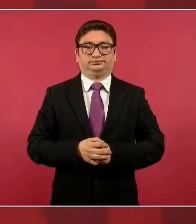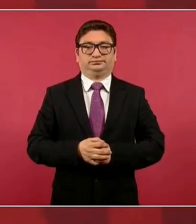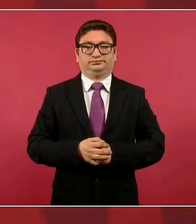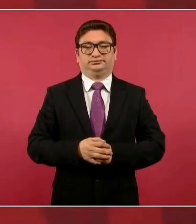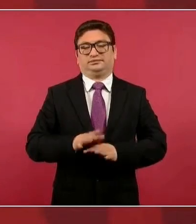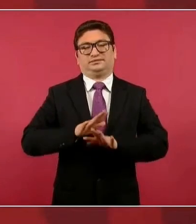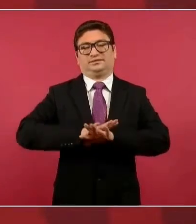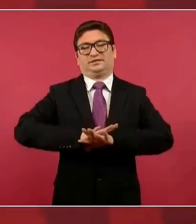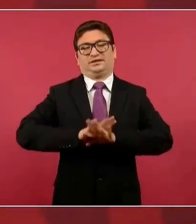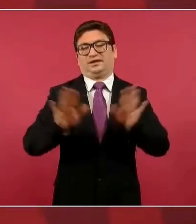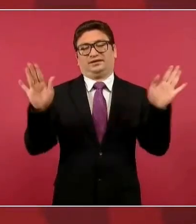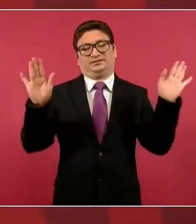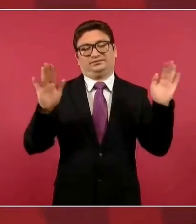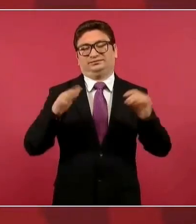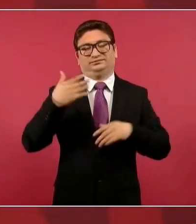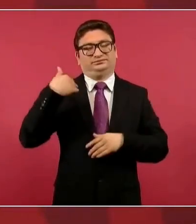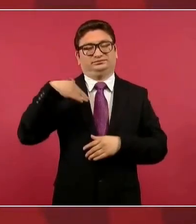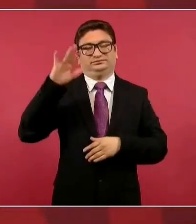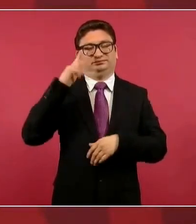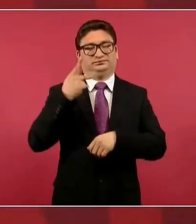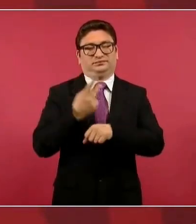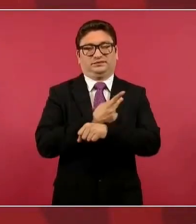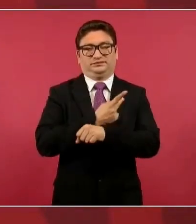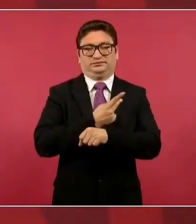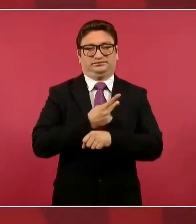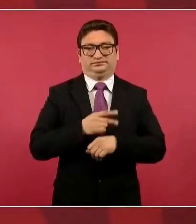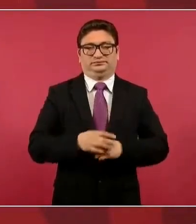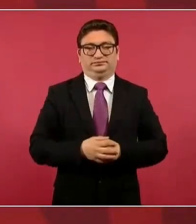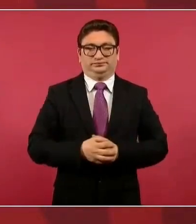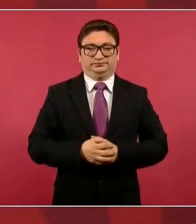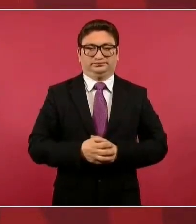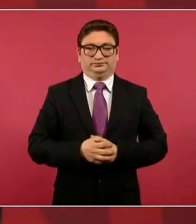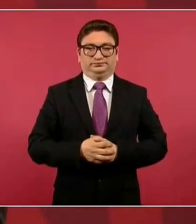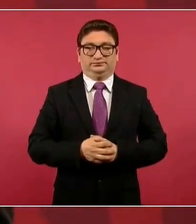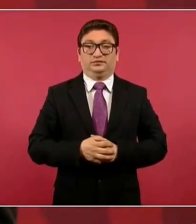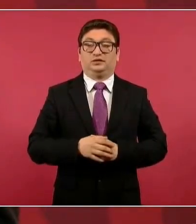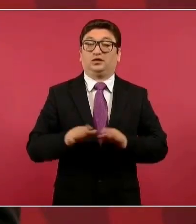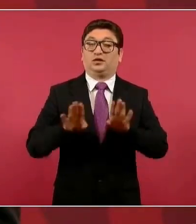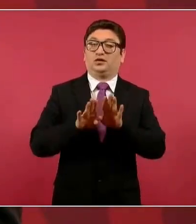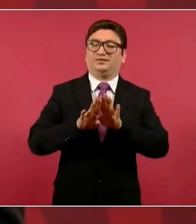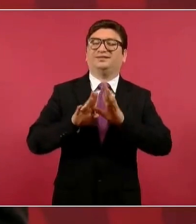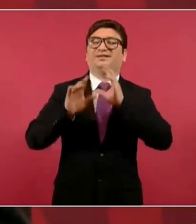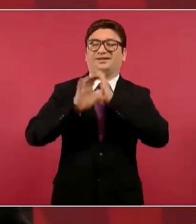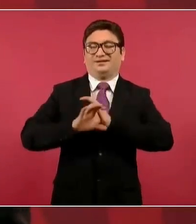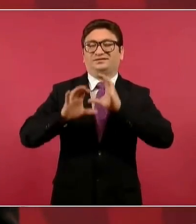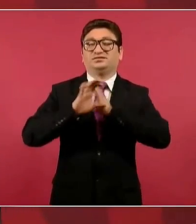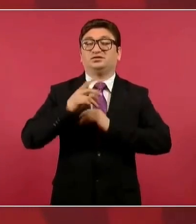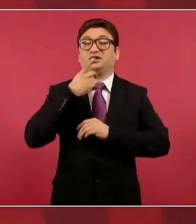Ya, eso pasó. Como dice la canción, lo que pasó, pasó.